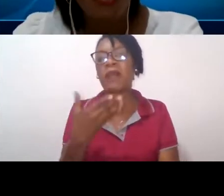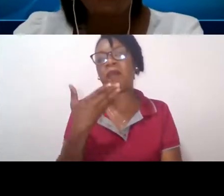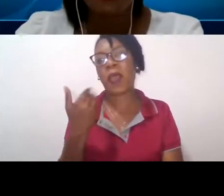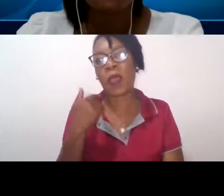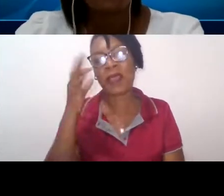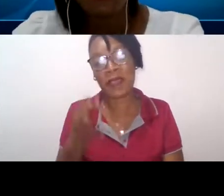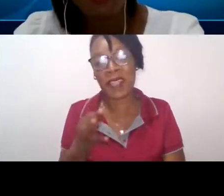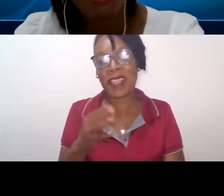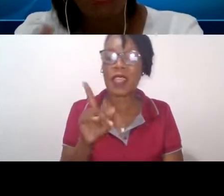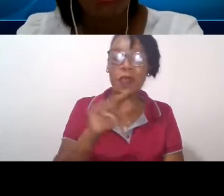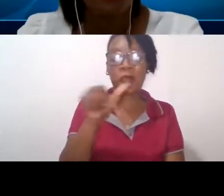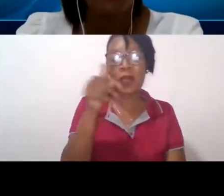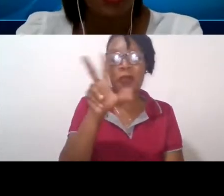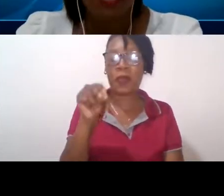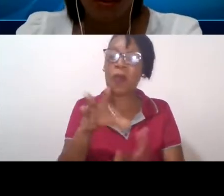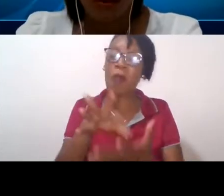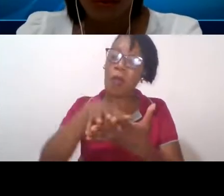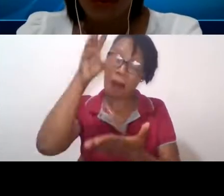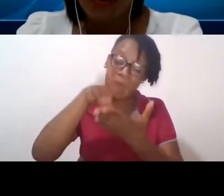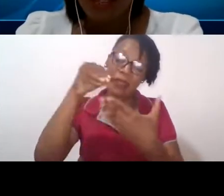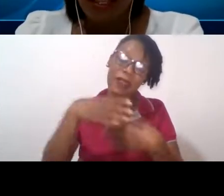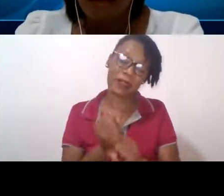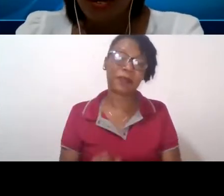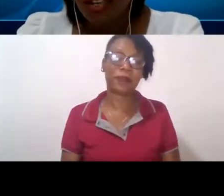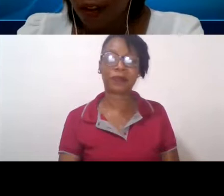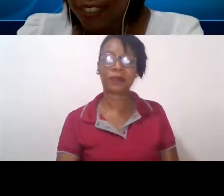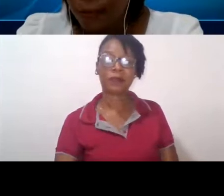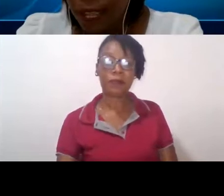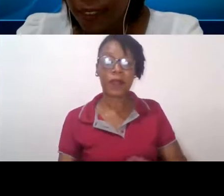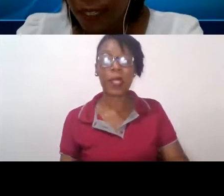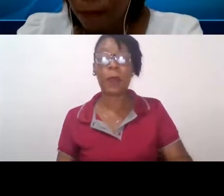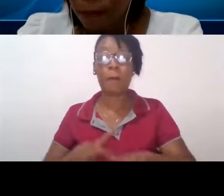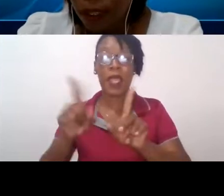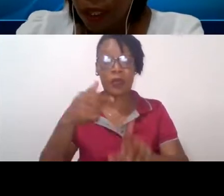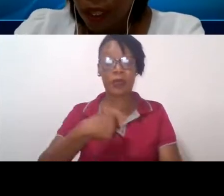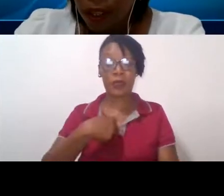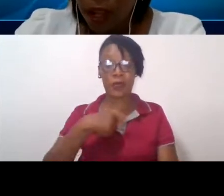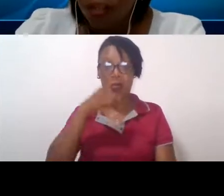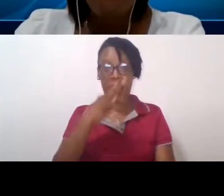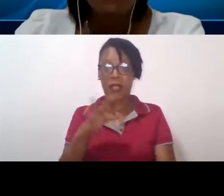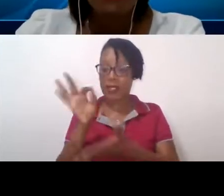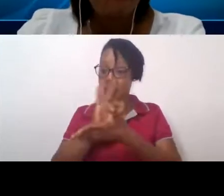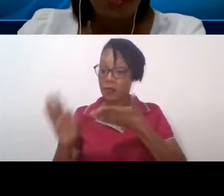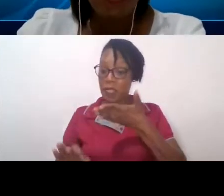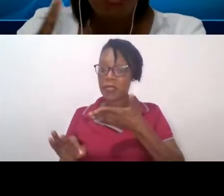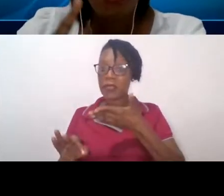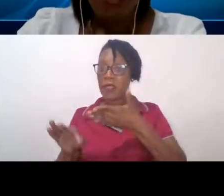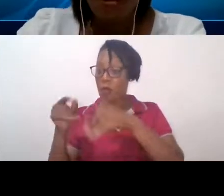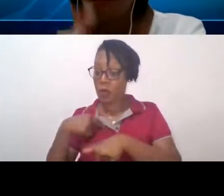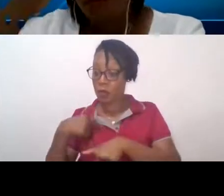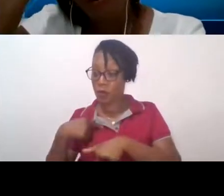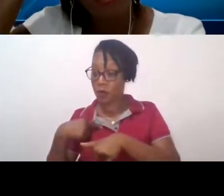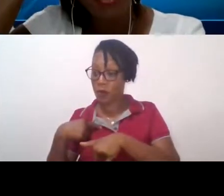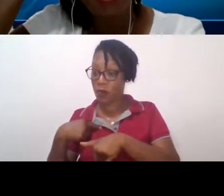que no lo están haciendo o están aprendiendo a hacerlo. Pero creo, esta maestra, cuando lo pasé del privado